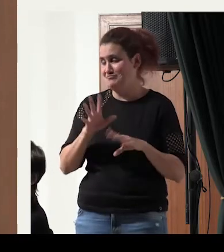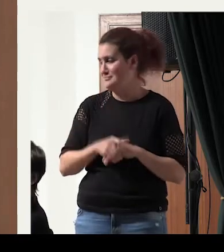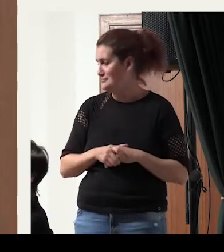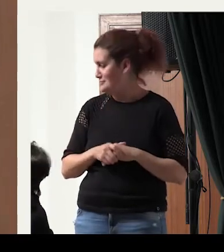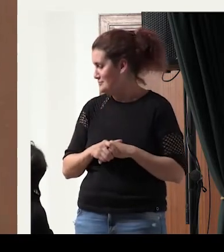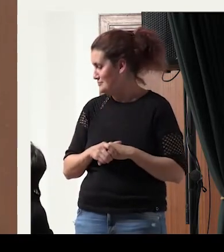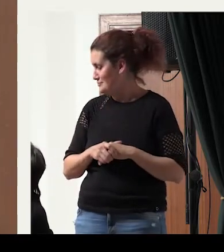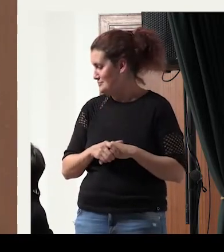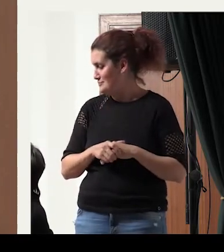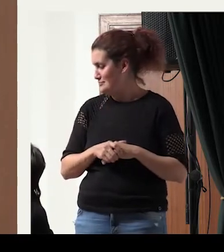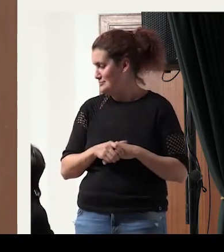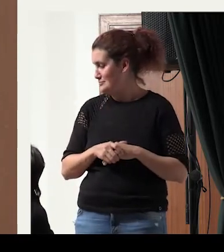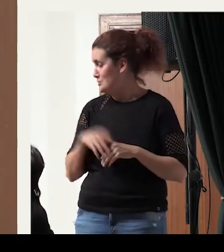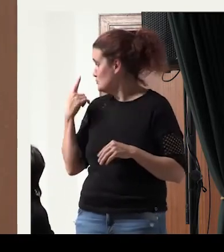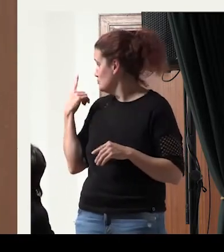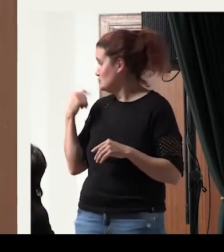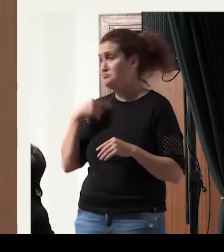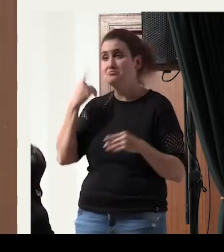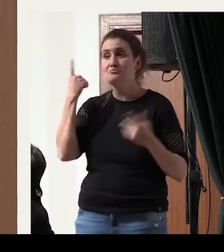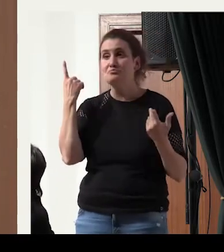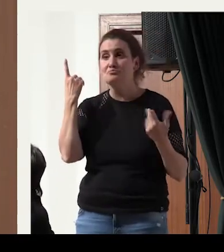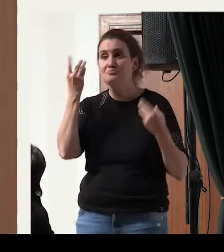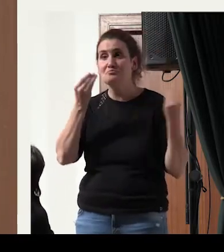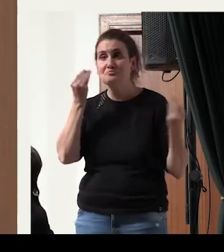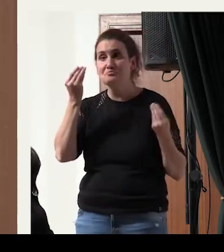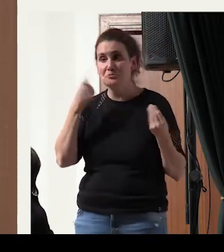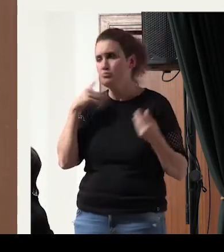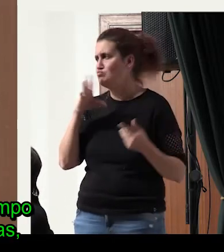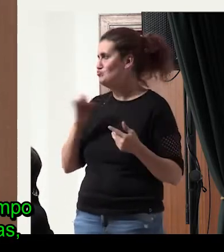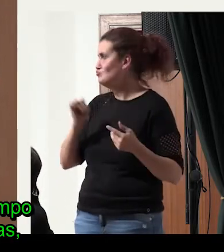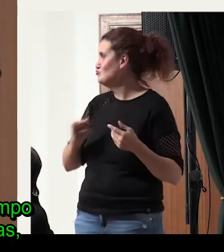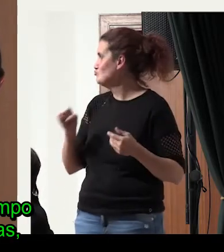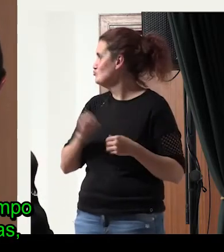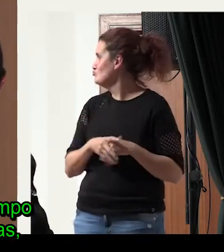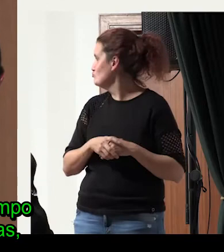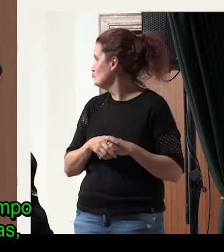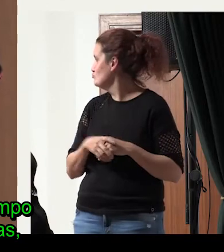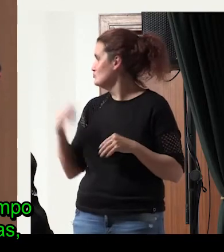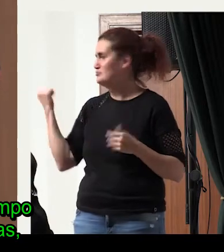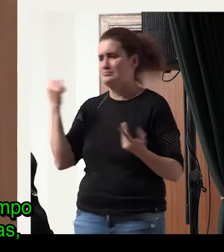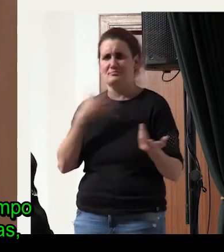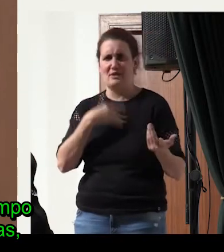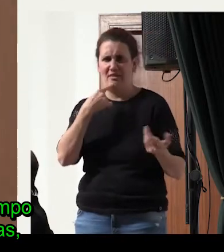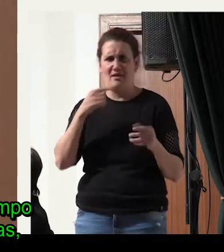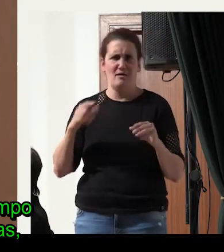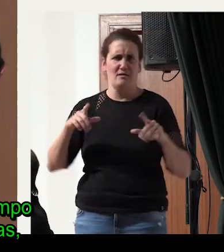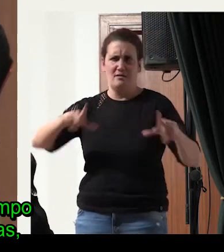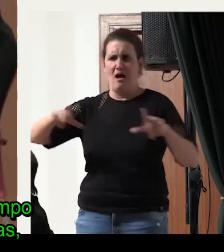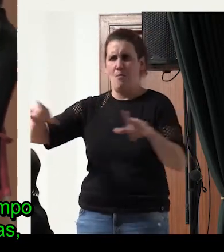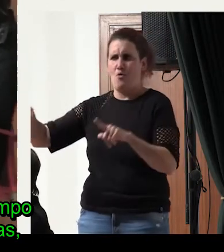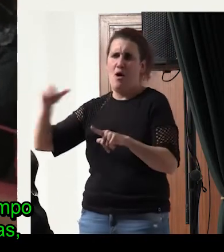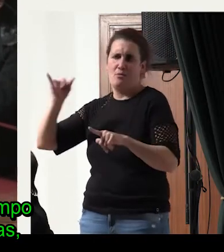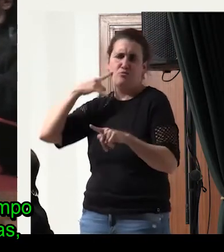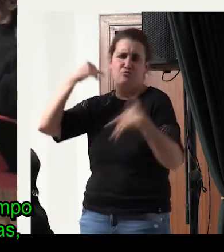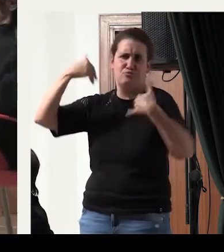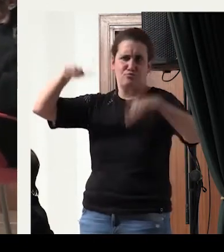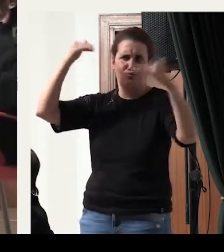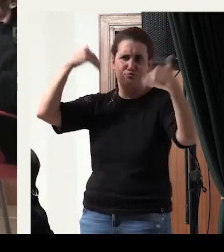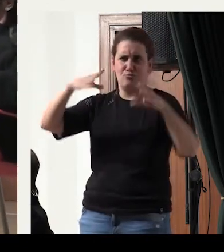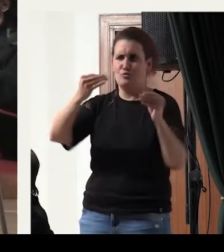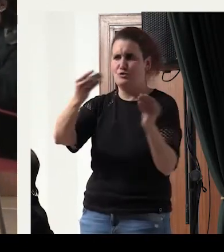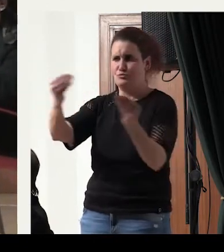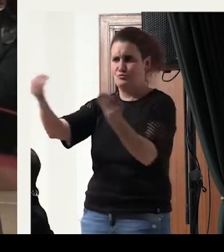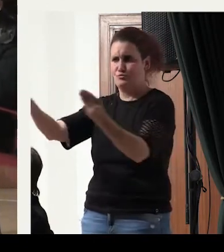Bueno, pues no sé. Bueno, pues esto, no sé tú cómo lo ves. Estupendo. Sí. Además, quiero decir que el campo da para muchas